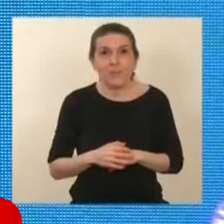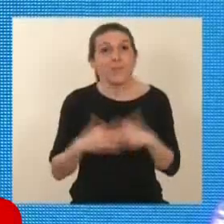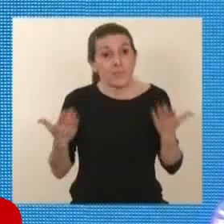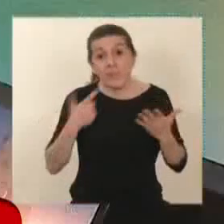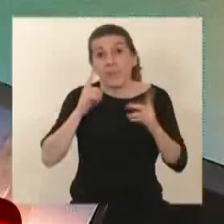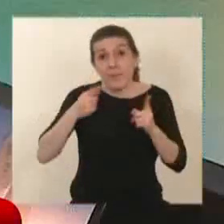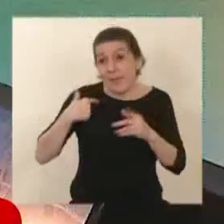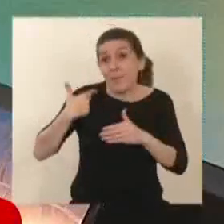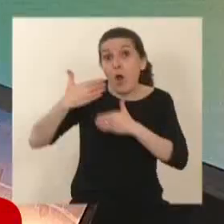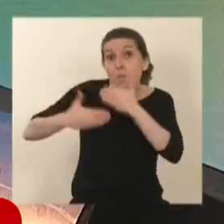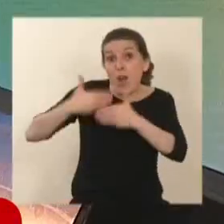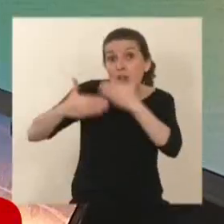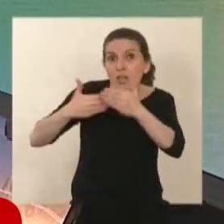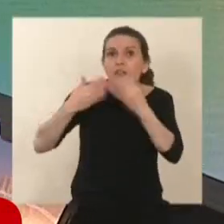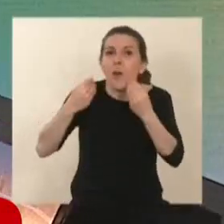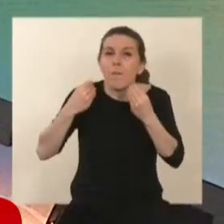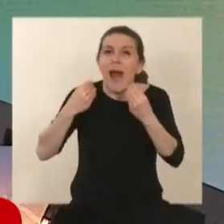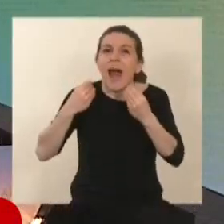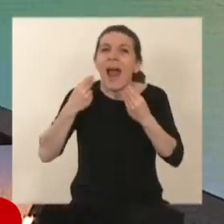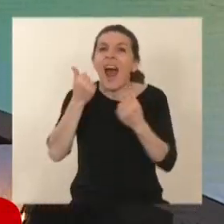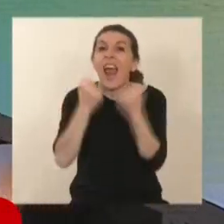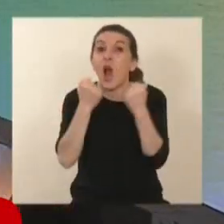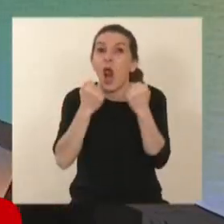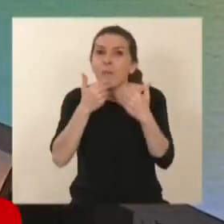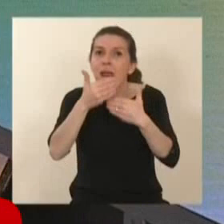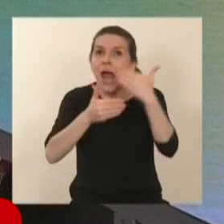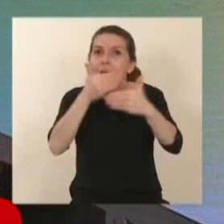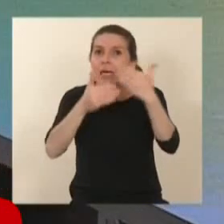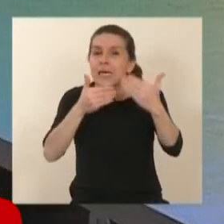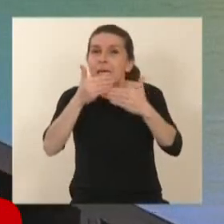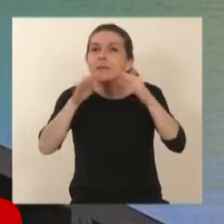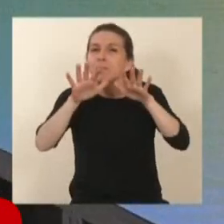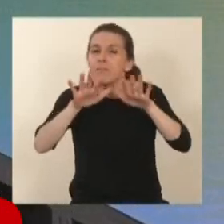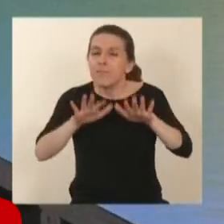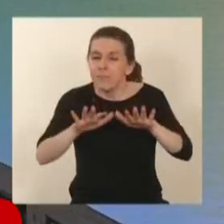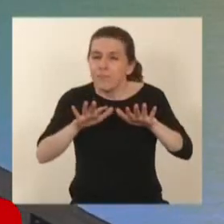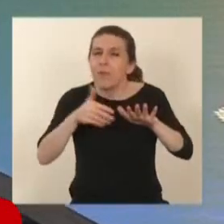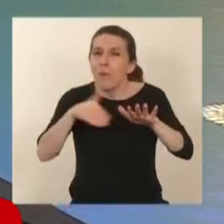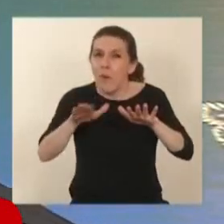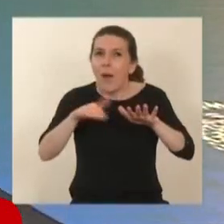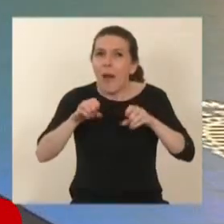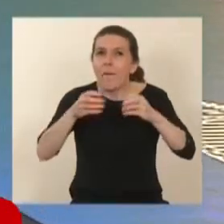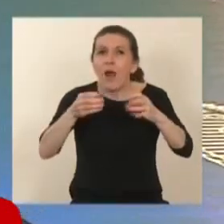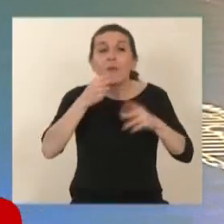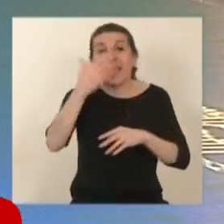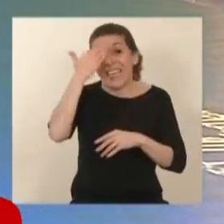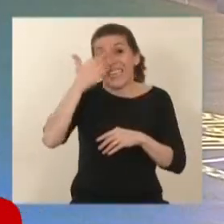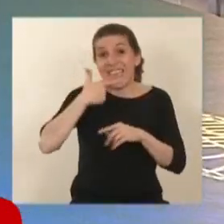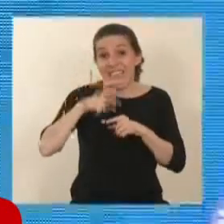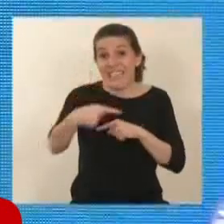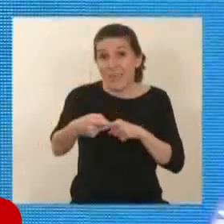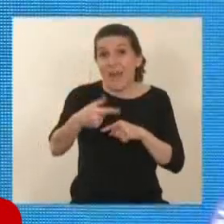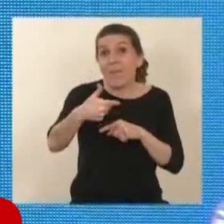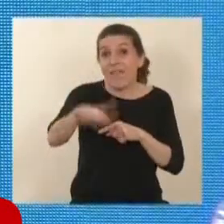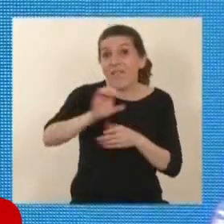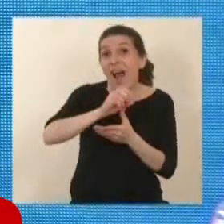Y el proceso en general de tranquilizar a la economía continúa. El día 15 de septiembre estaremos